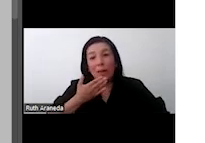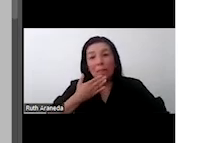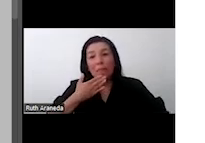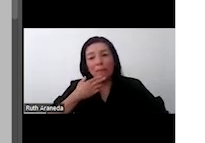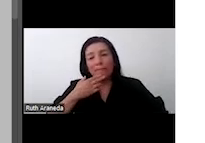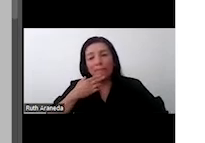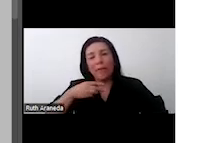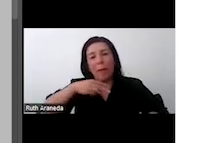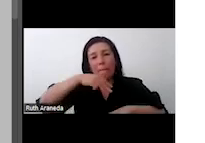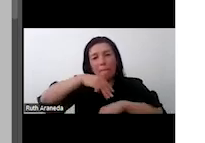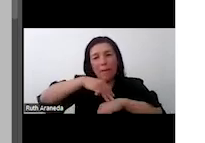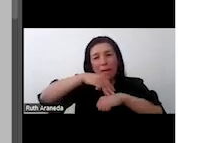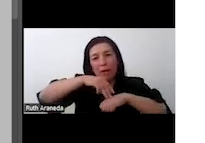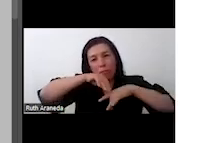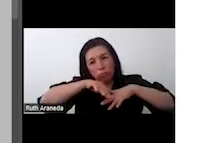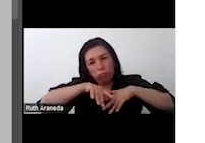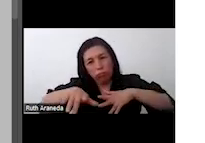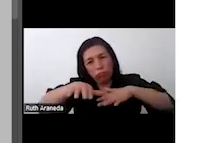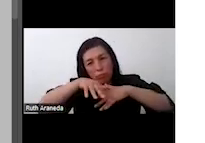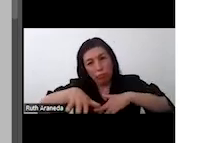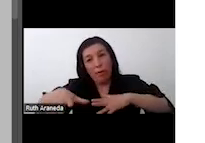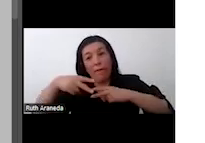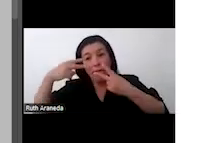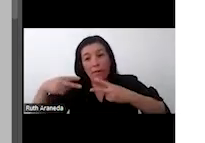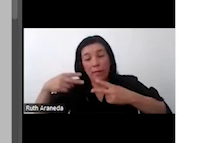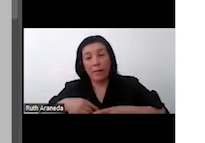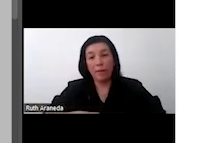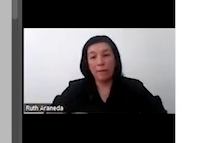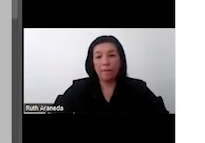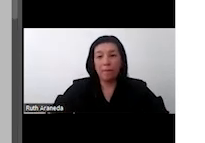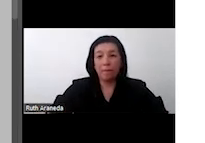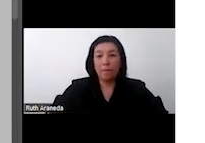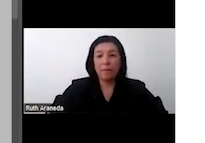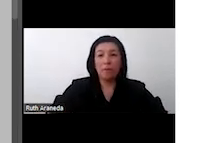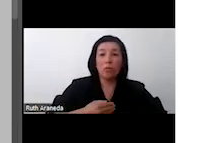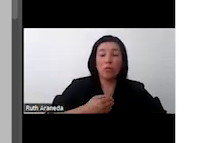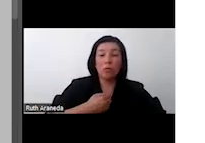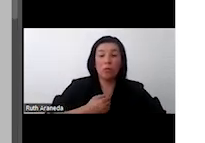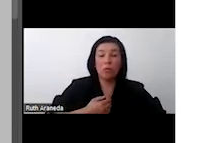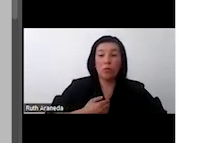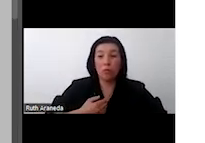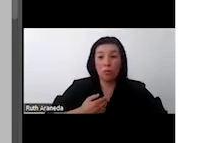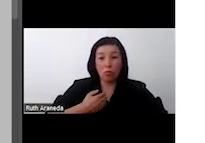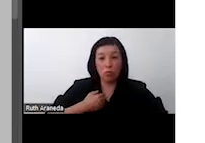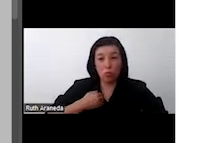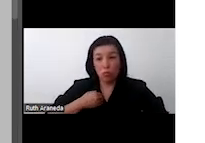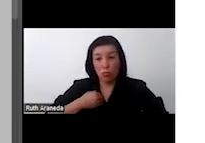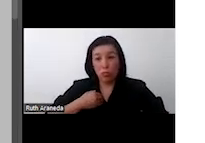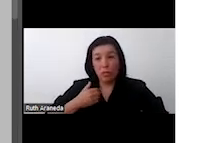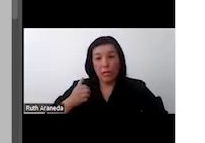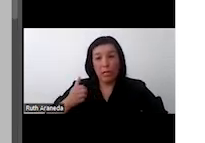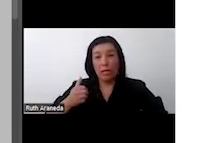ahí. En el mismo estudio, digamos, y bueno, yo ahí, siendo como viniendo desde otro lugar, no desde la ciencia, sino que